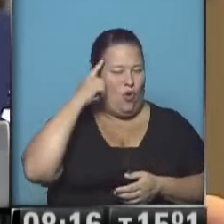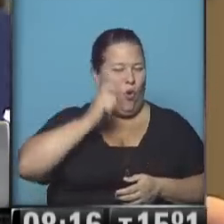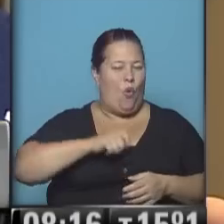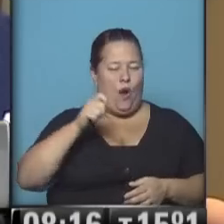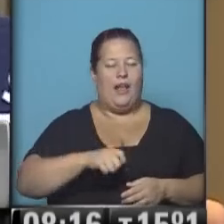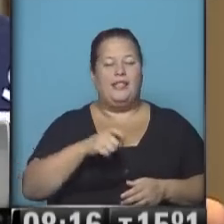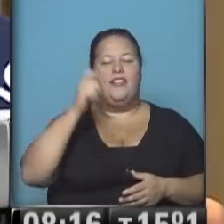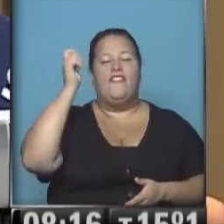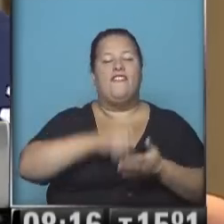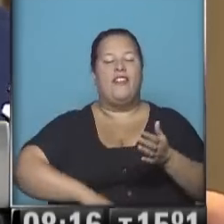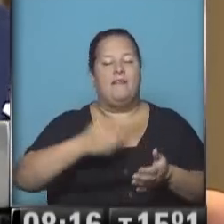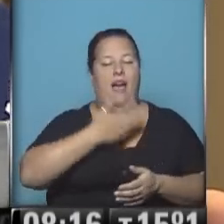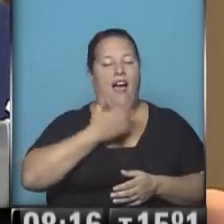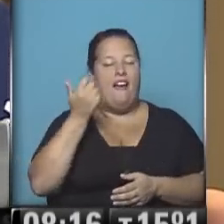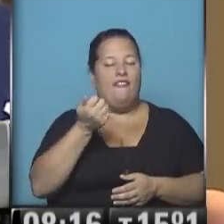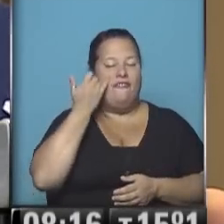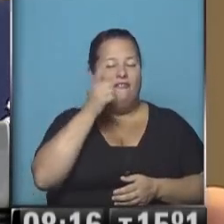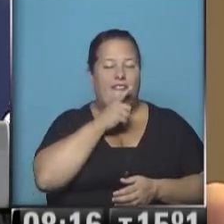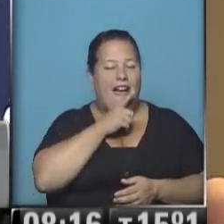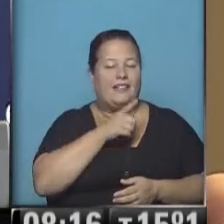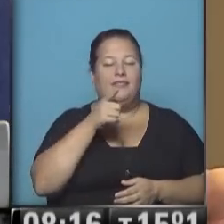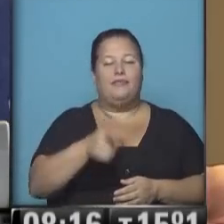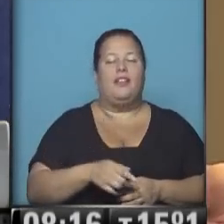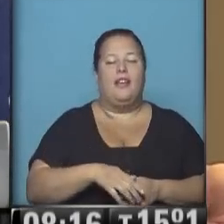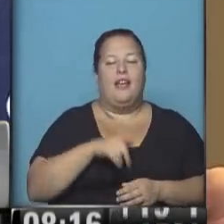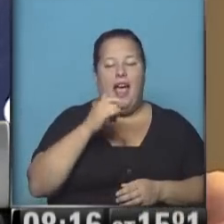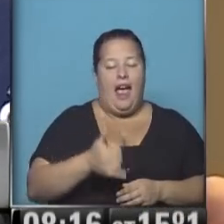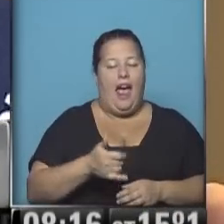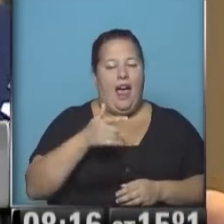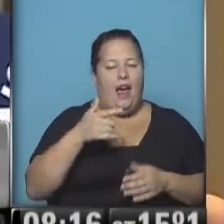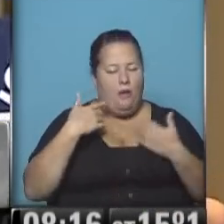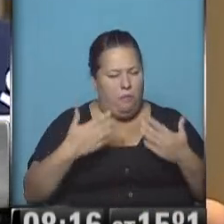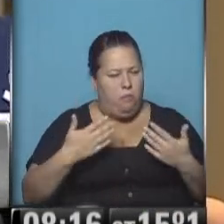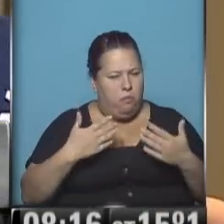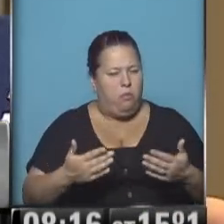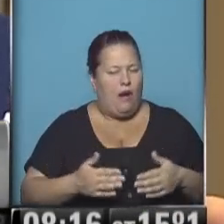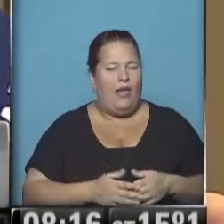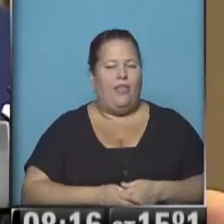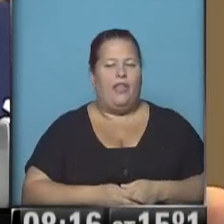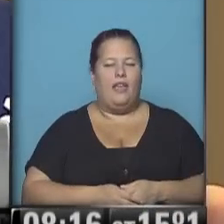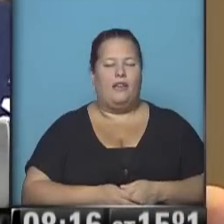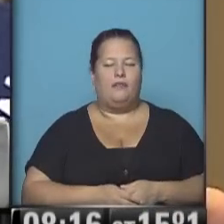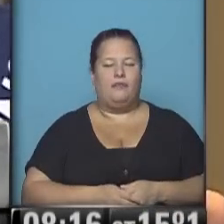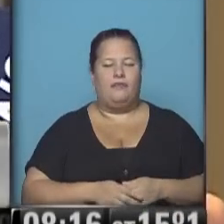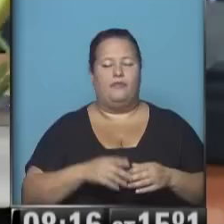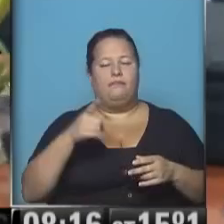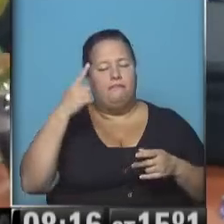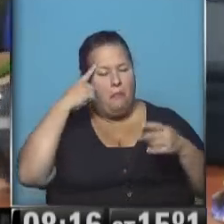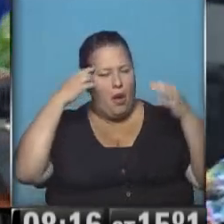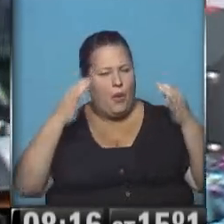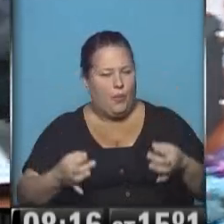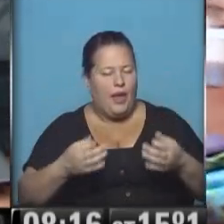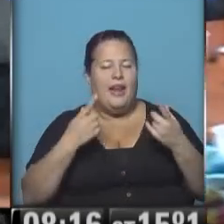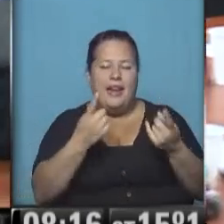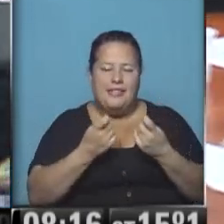con firma del doctor Fight doctor Fight está en pleno uso del imento que